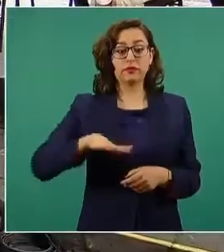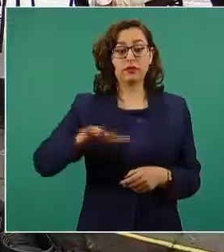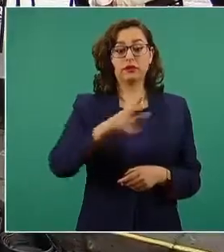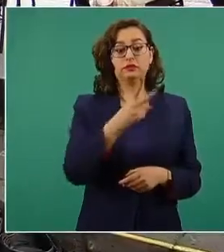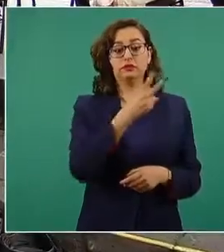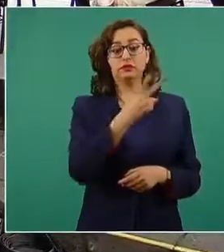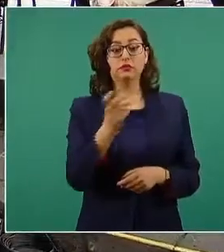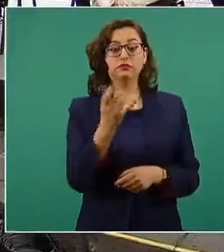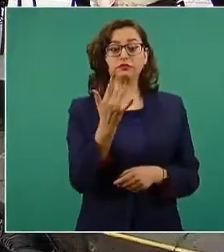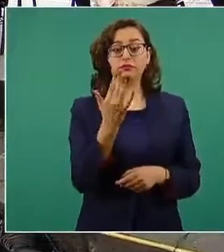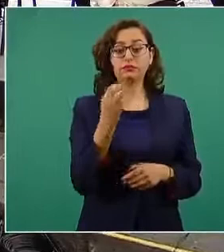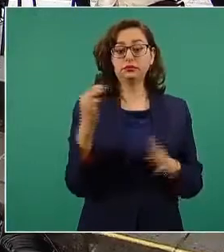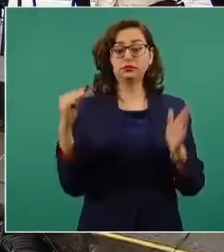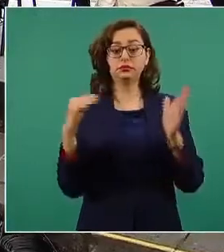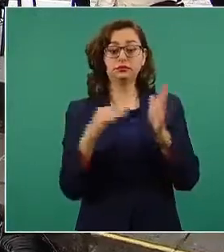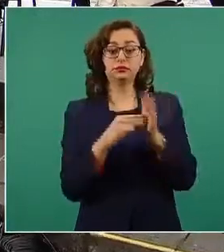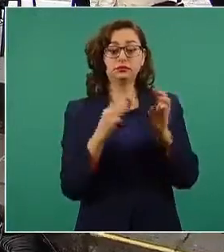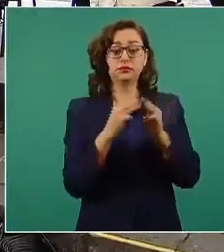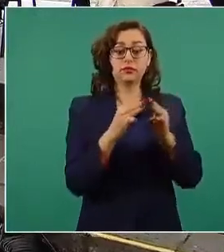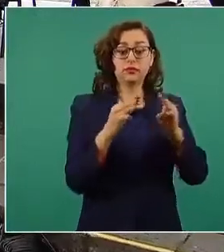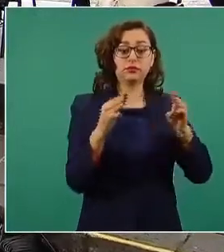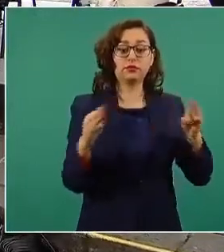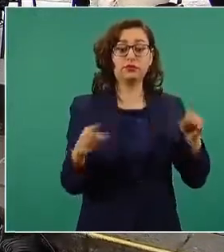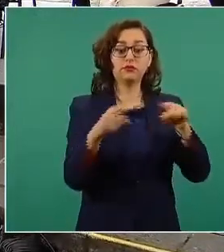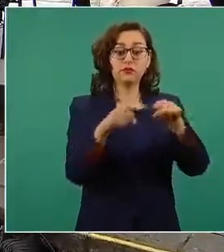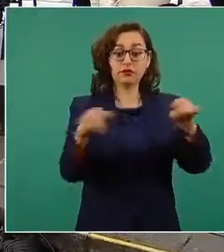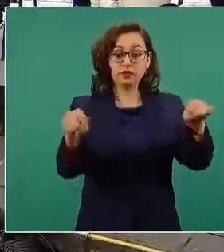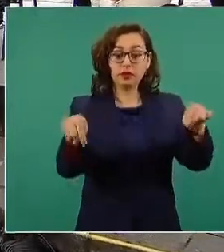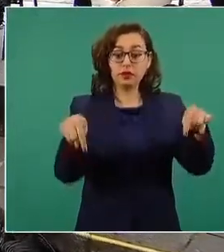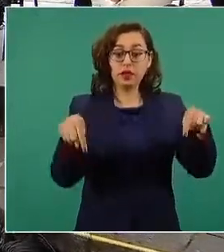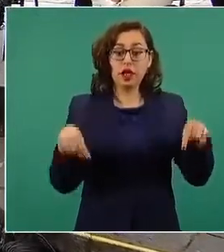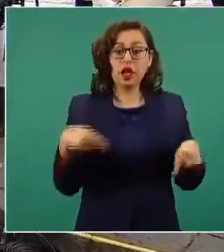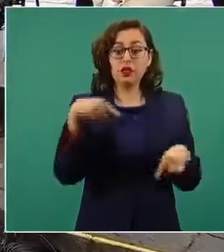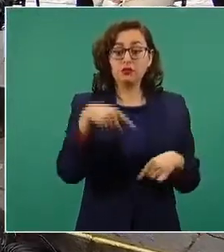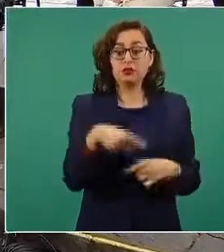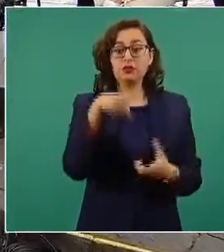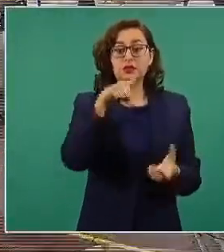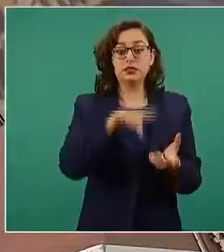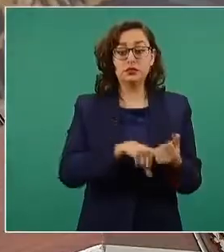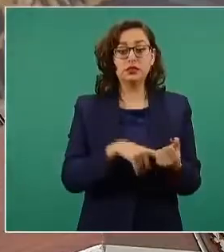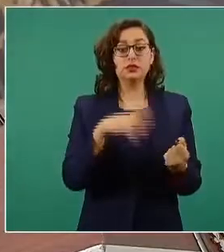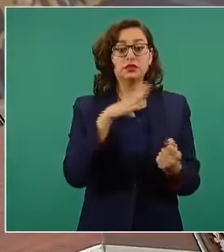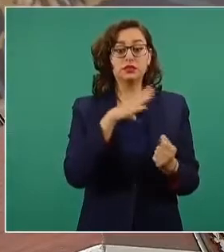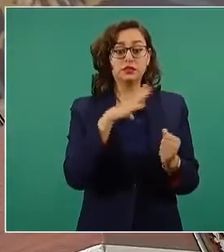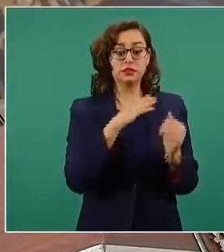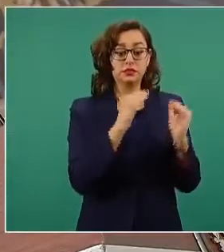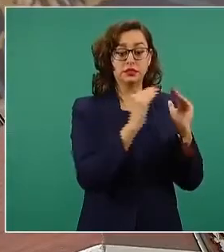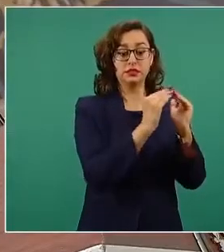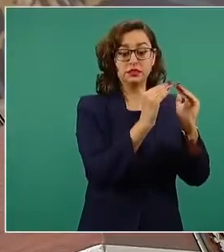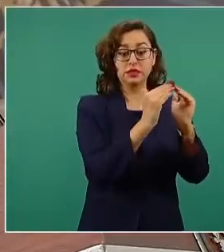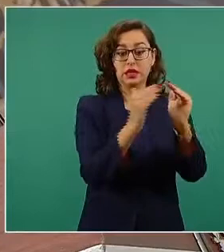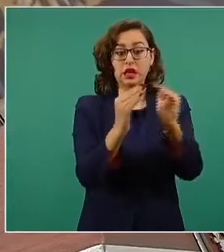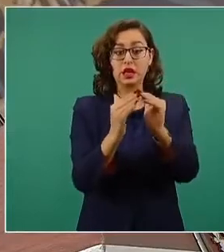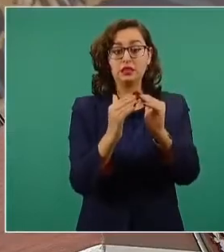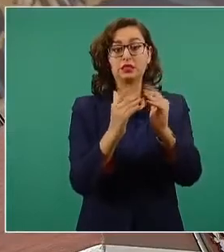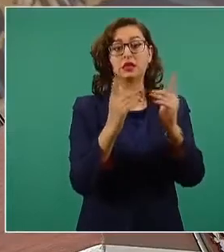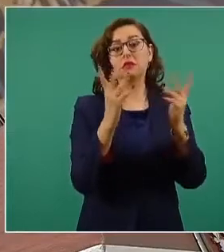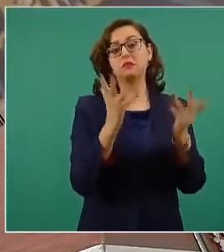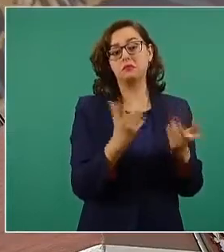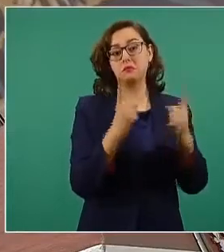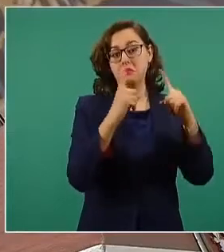250,000 metros cuadrados se agrupaban las casas de divinidades,